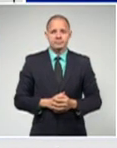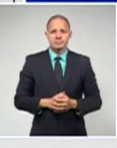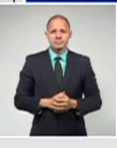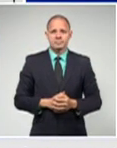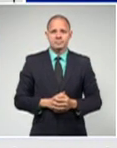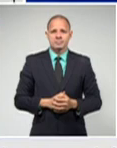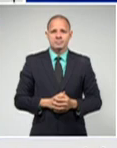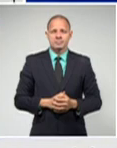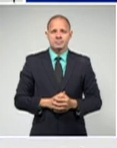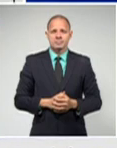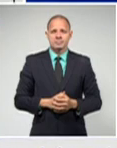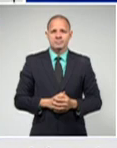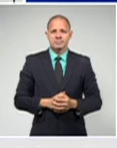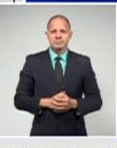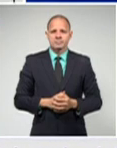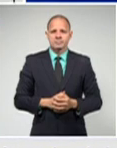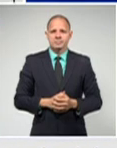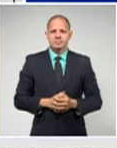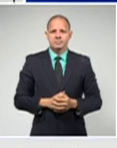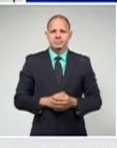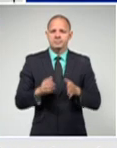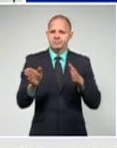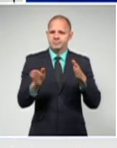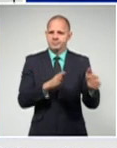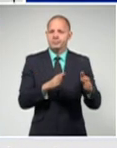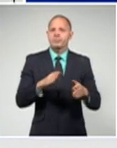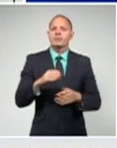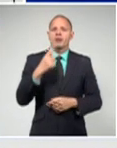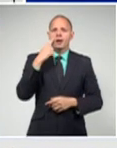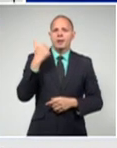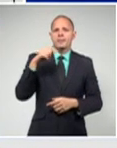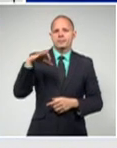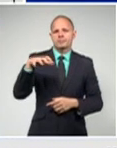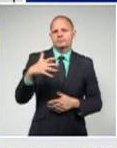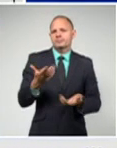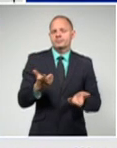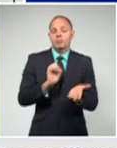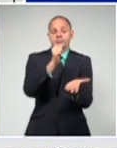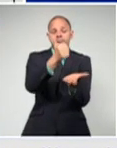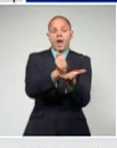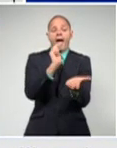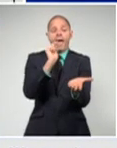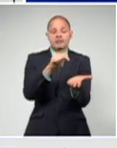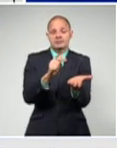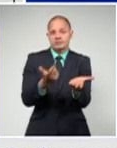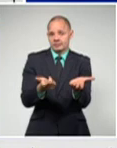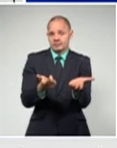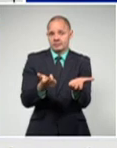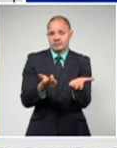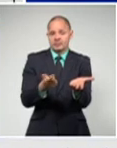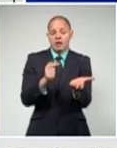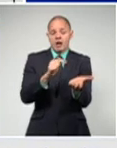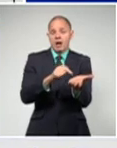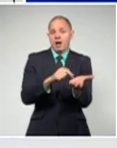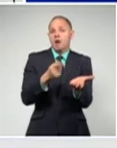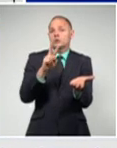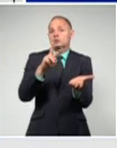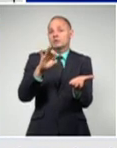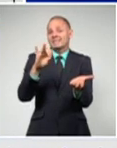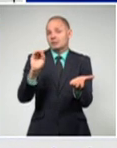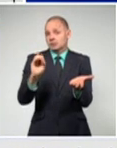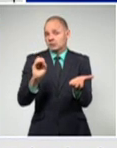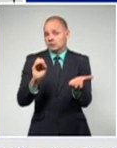que mantiene la mayor transmisión en el municipio cabecera, 270,6 por